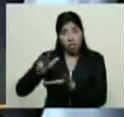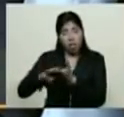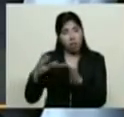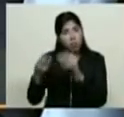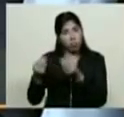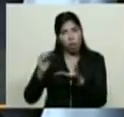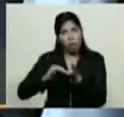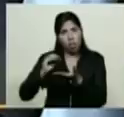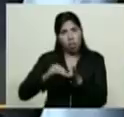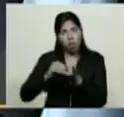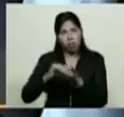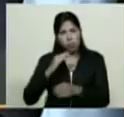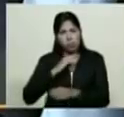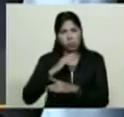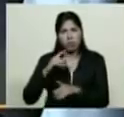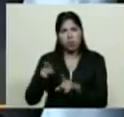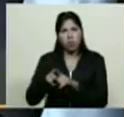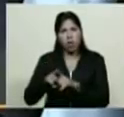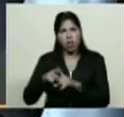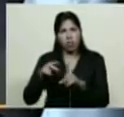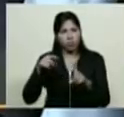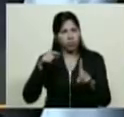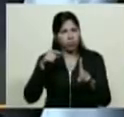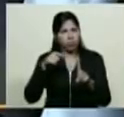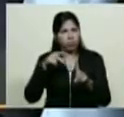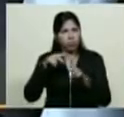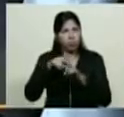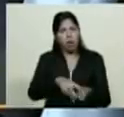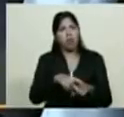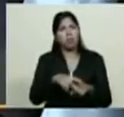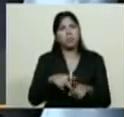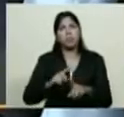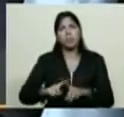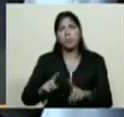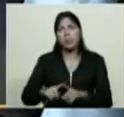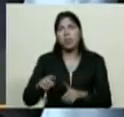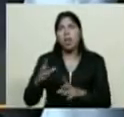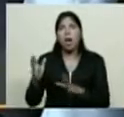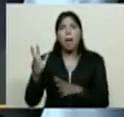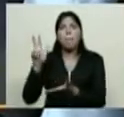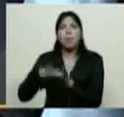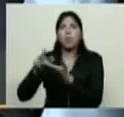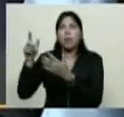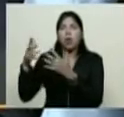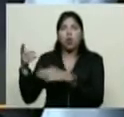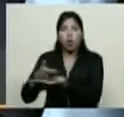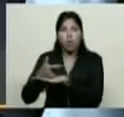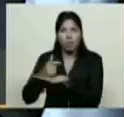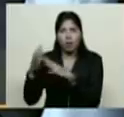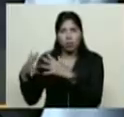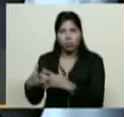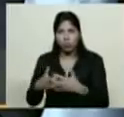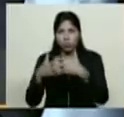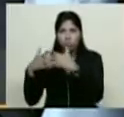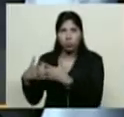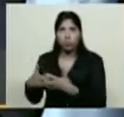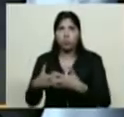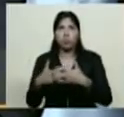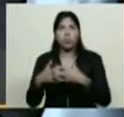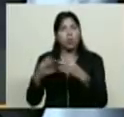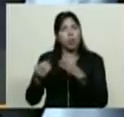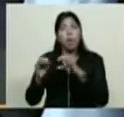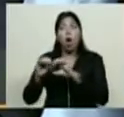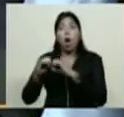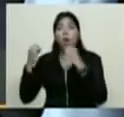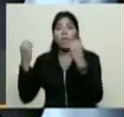contra funcionarios venezolanos por el gobierno de los Estados Unidos a través de la Oficina